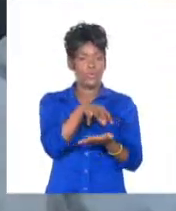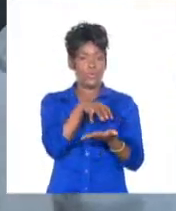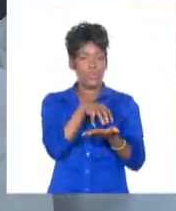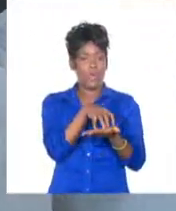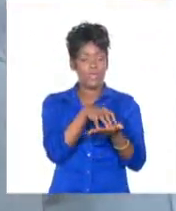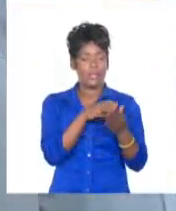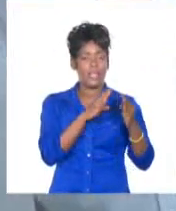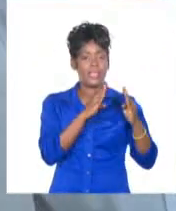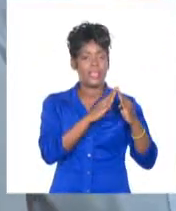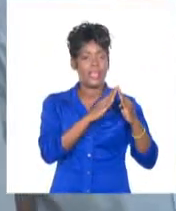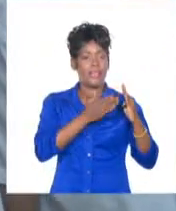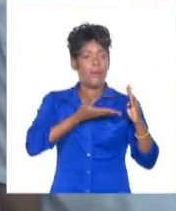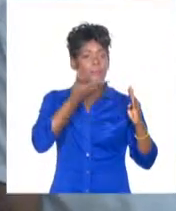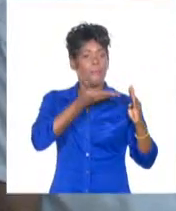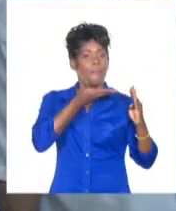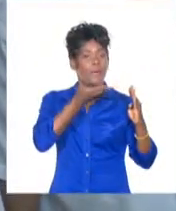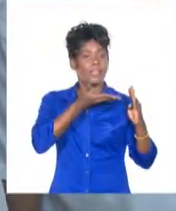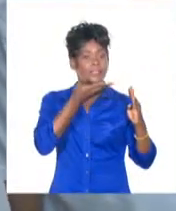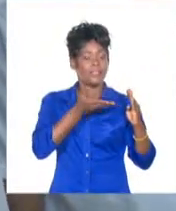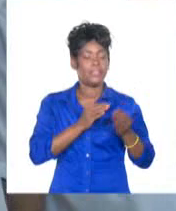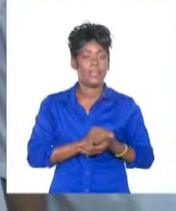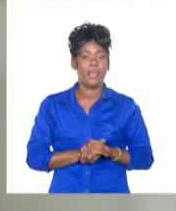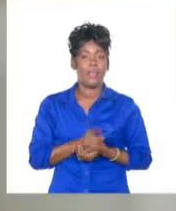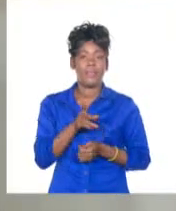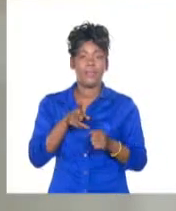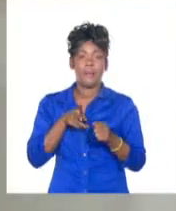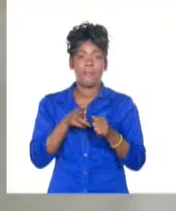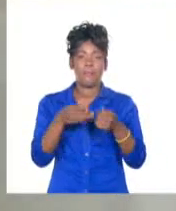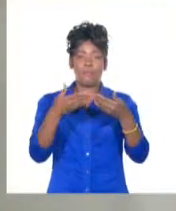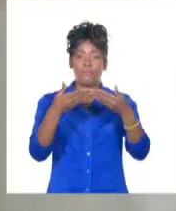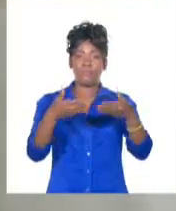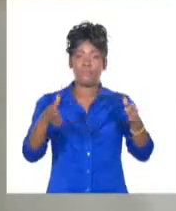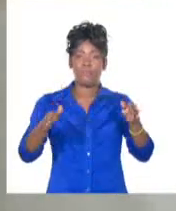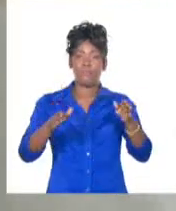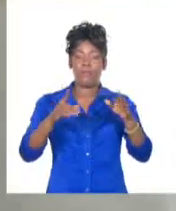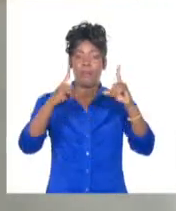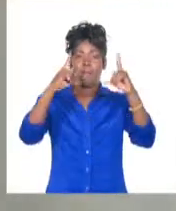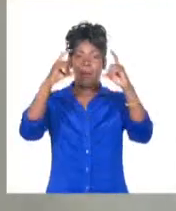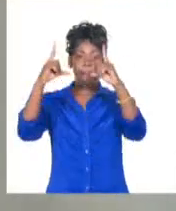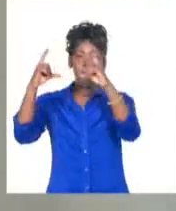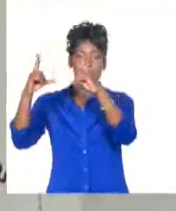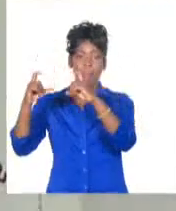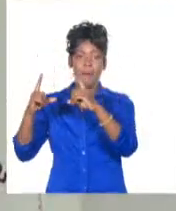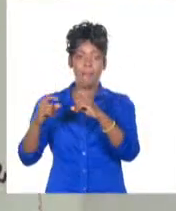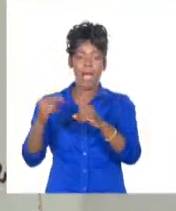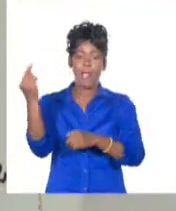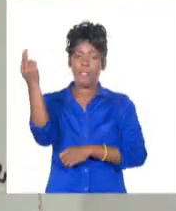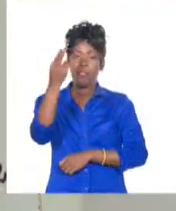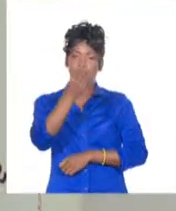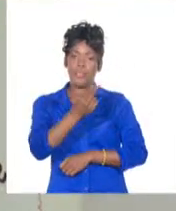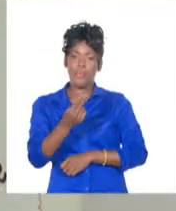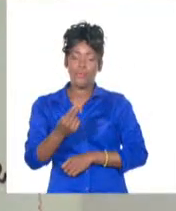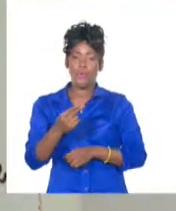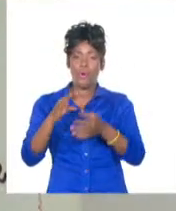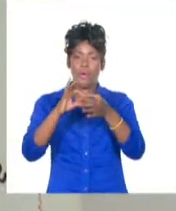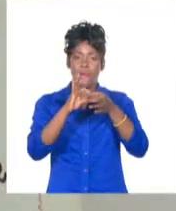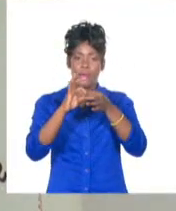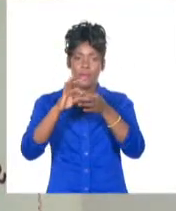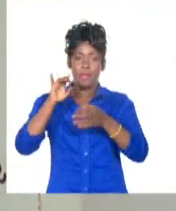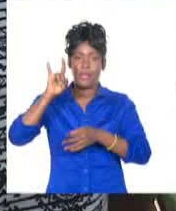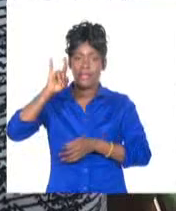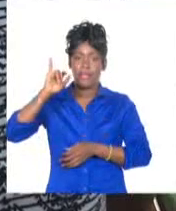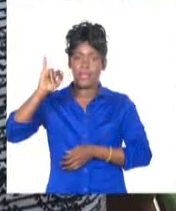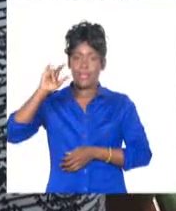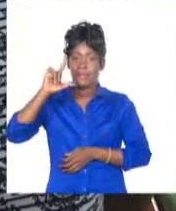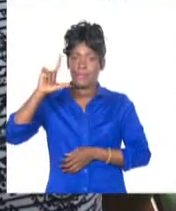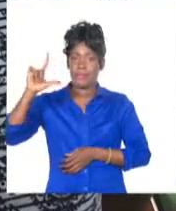provincia, inauguran la exposición El Imaginario de Guillén. La muestra incluye carteles relacionados con varios